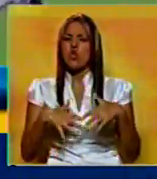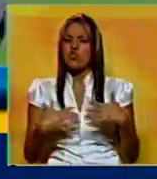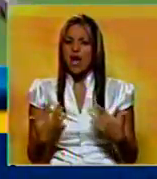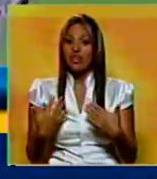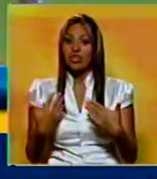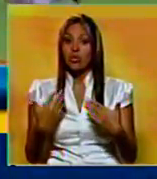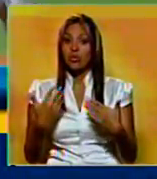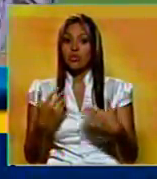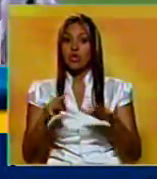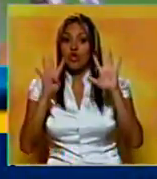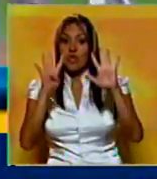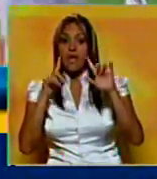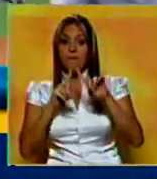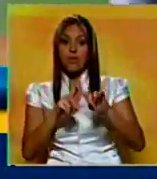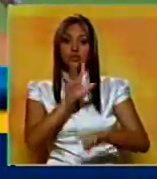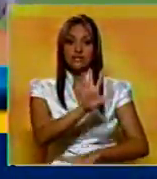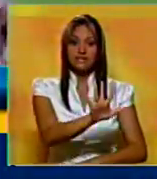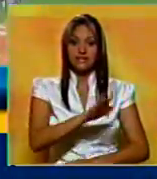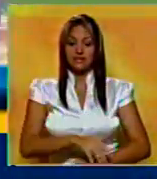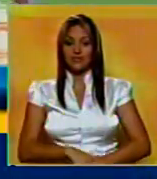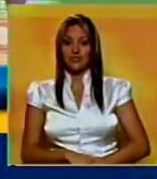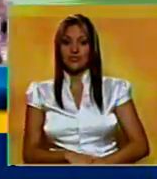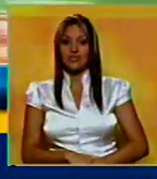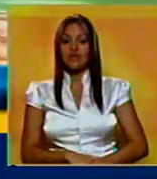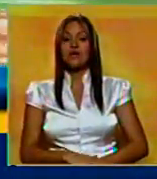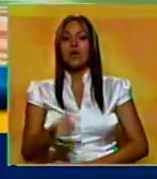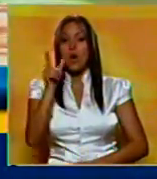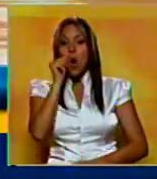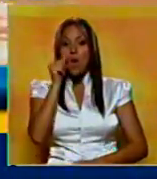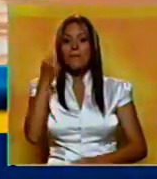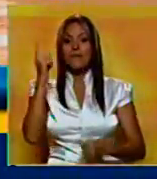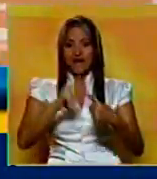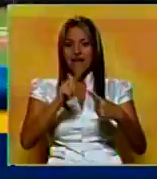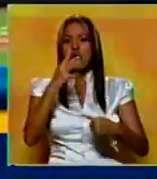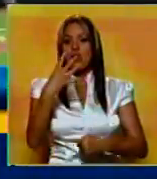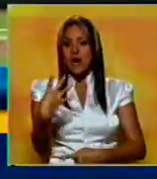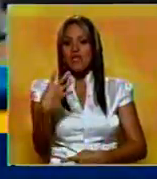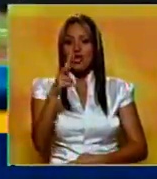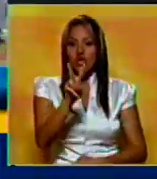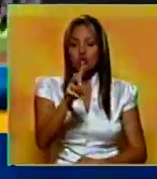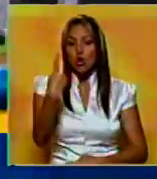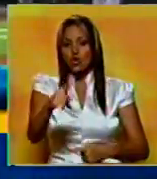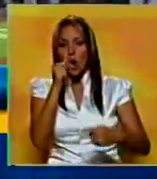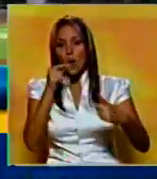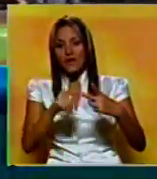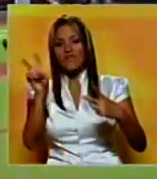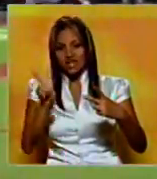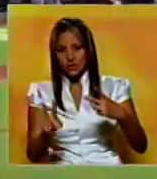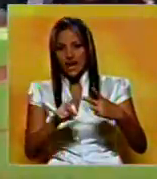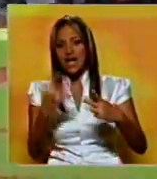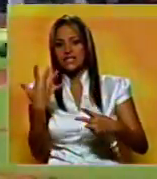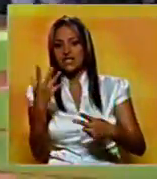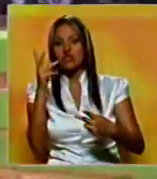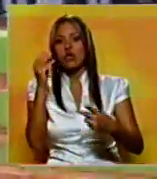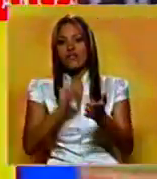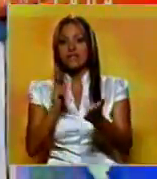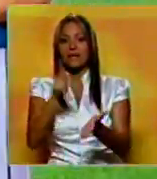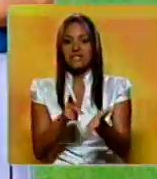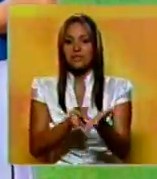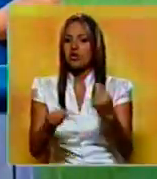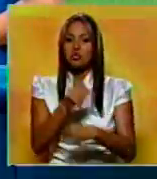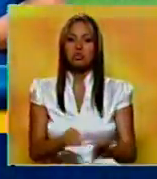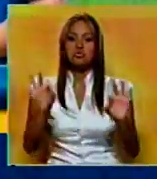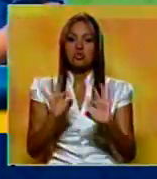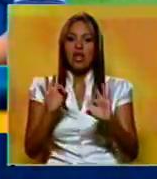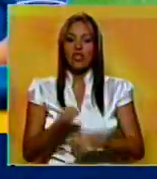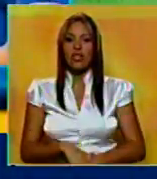de Arizona 9-5. Gerardo Parra ligó 4-2 con una anotada y Martín Prado se fue de 5-0.